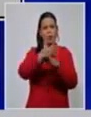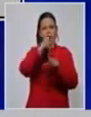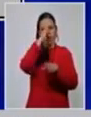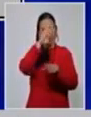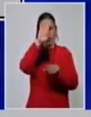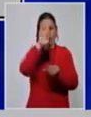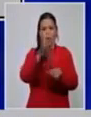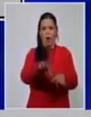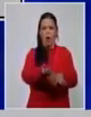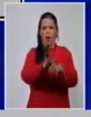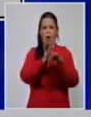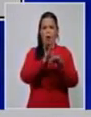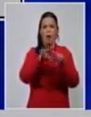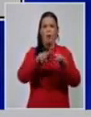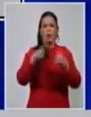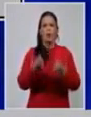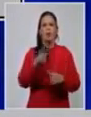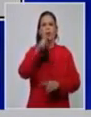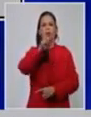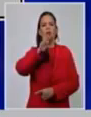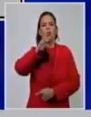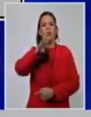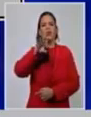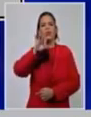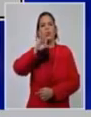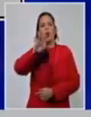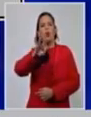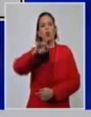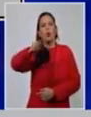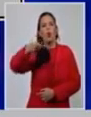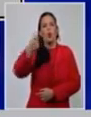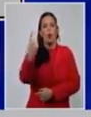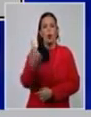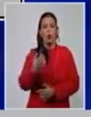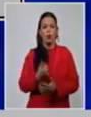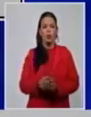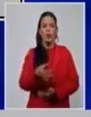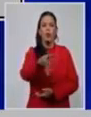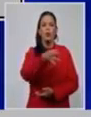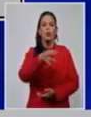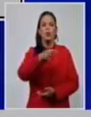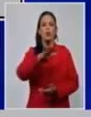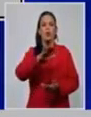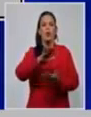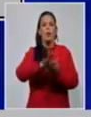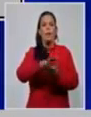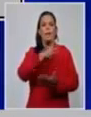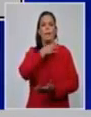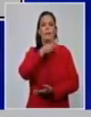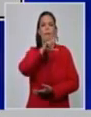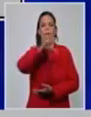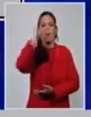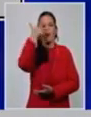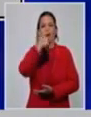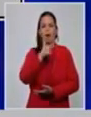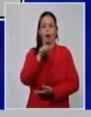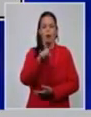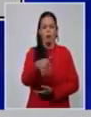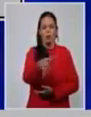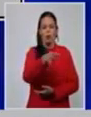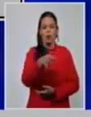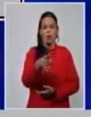con una tasa de 138,1. Mella, que es un municipio chiquito, sin embargo, con una tasa